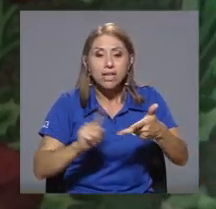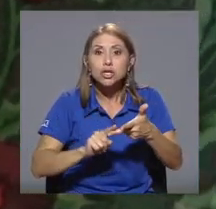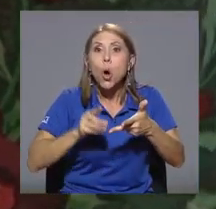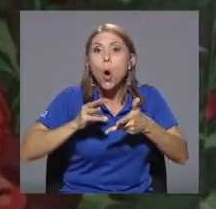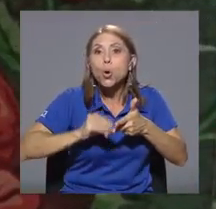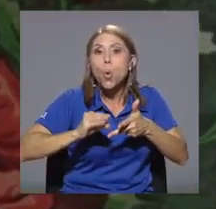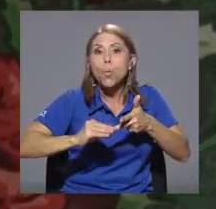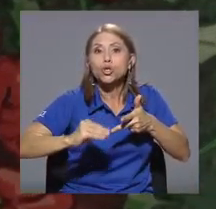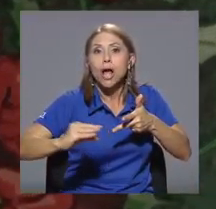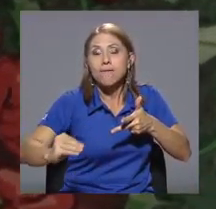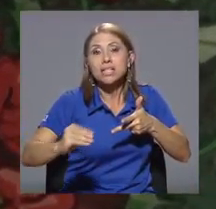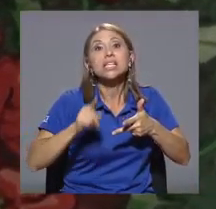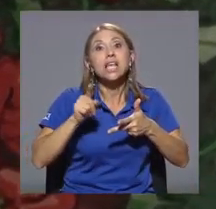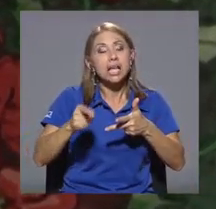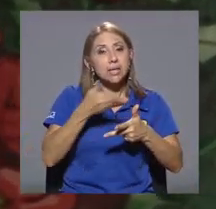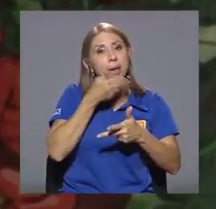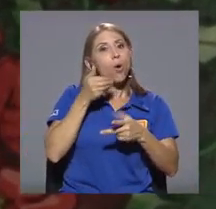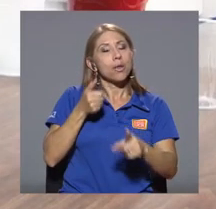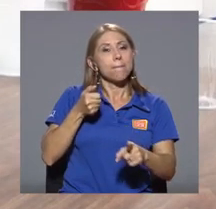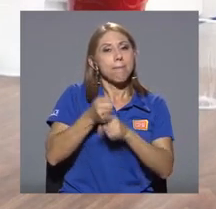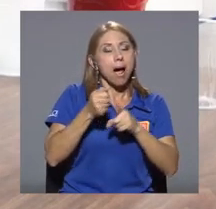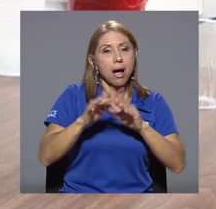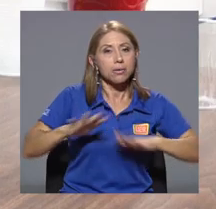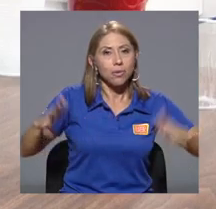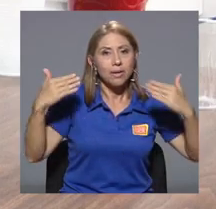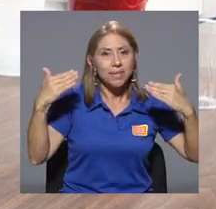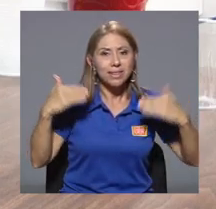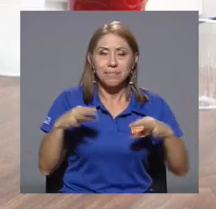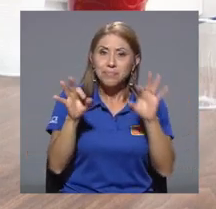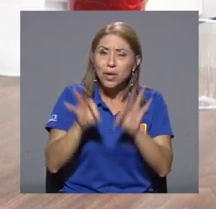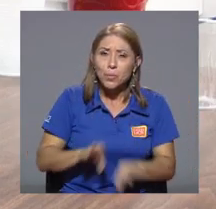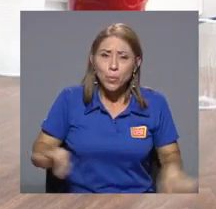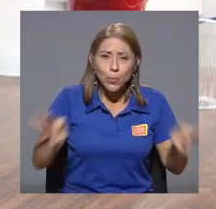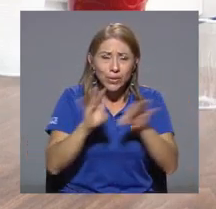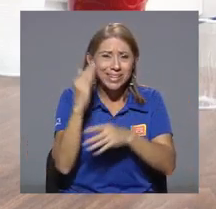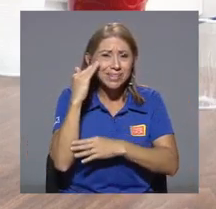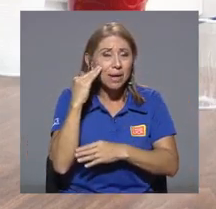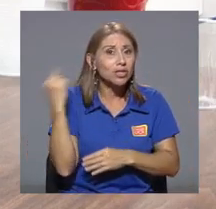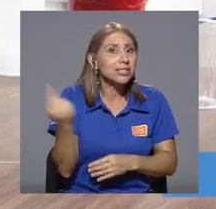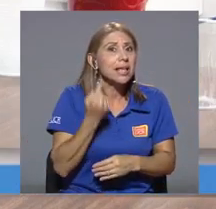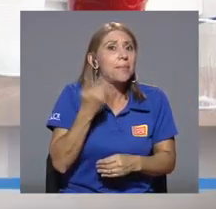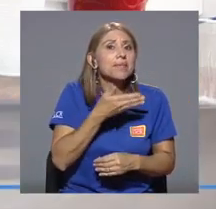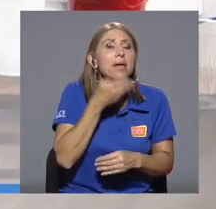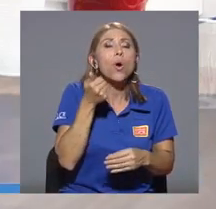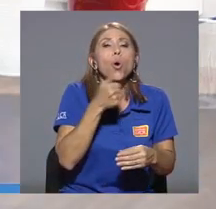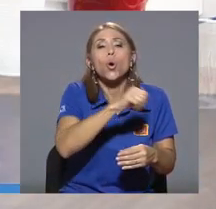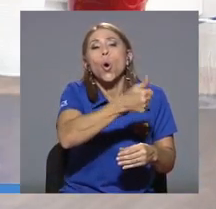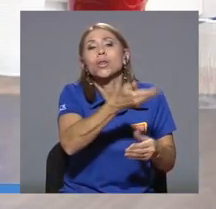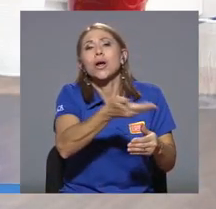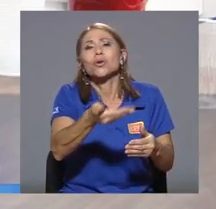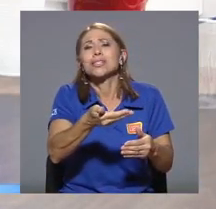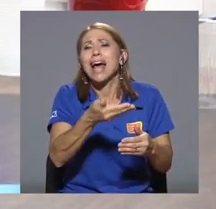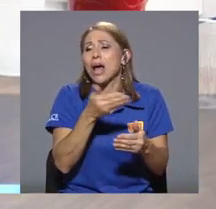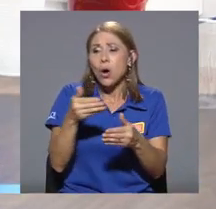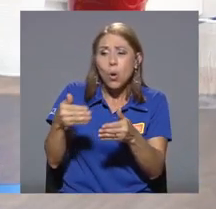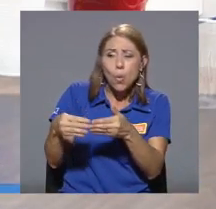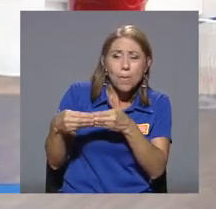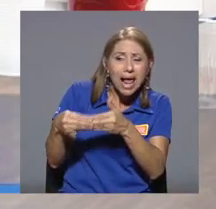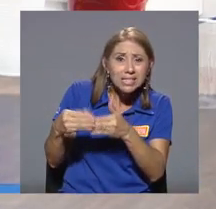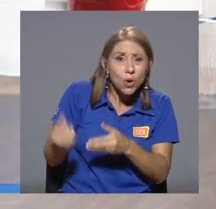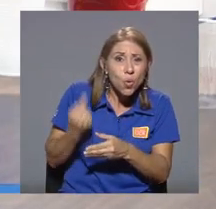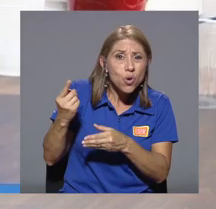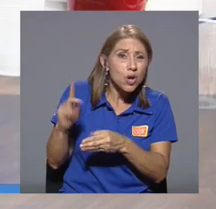impacto al ambiente. Es muy importante que sepamos, ¿verdad?, que siempre es mejor cualquier otra alternativa antes del plástico de un único